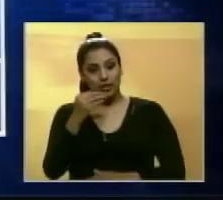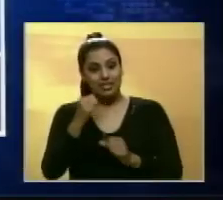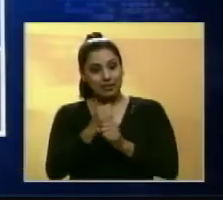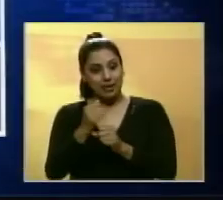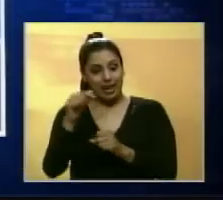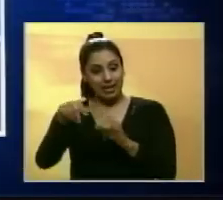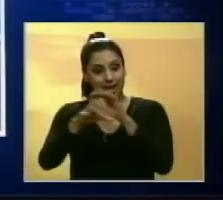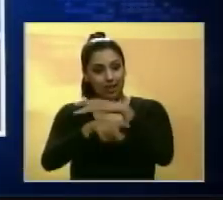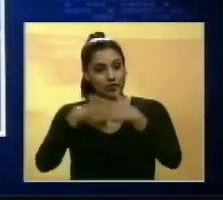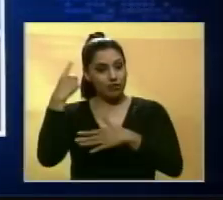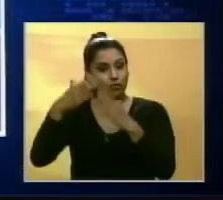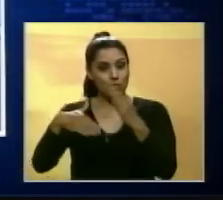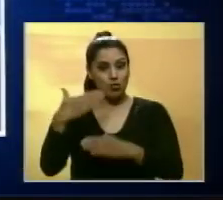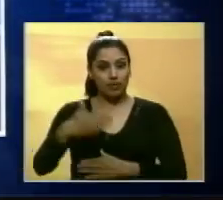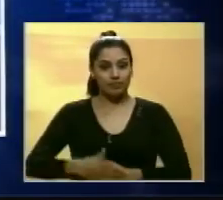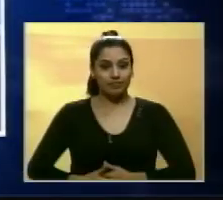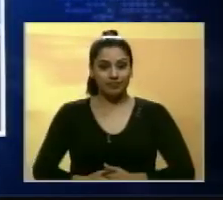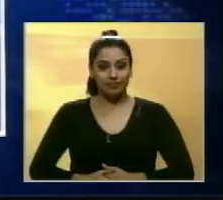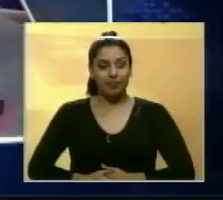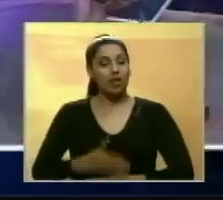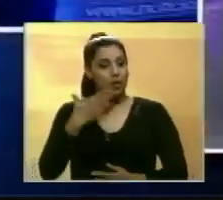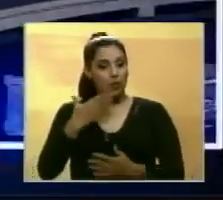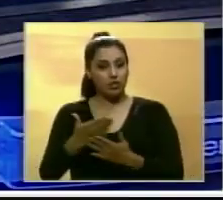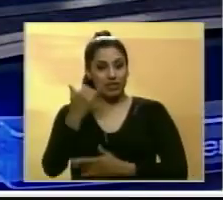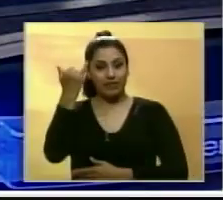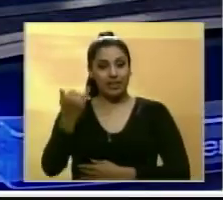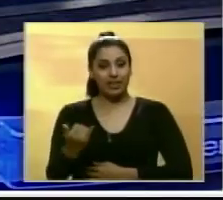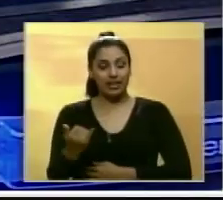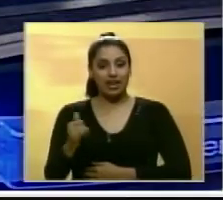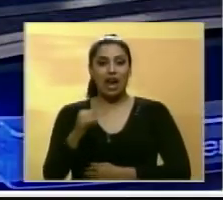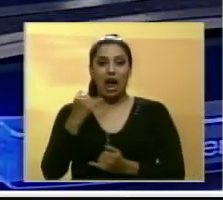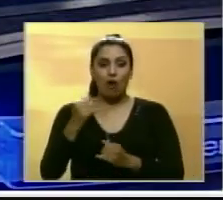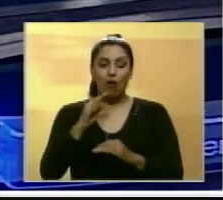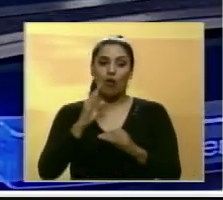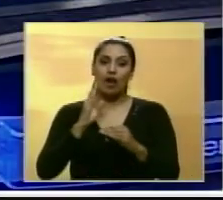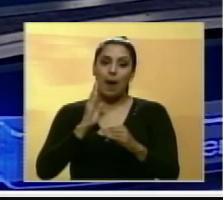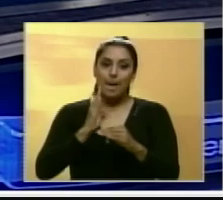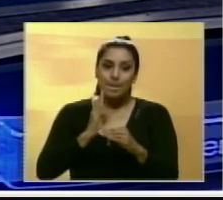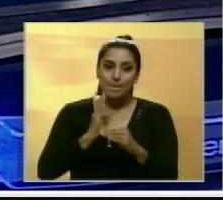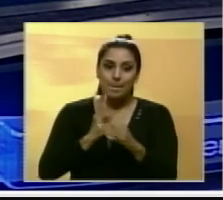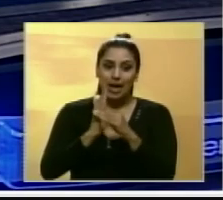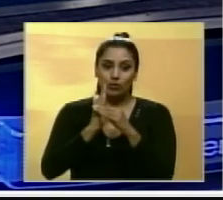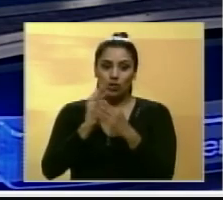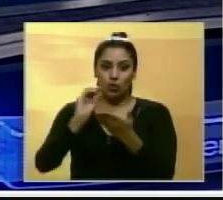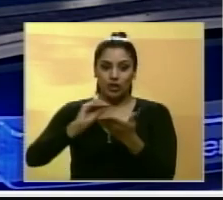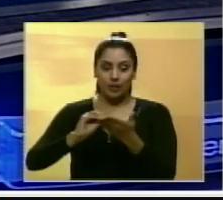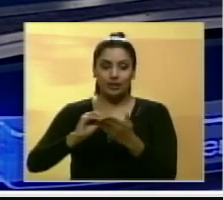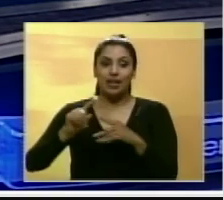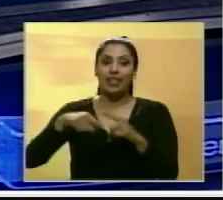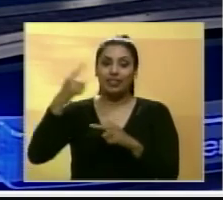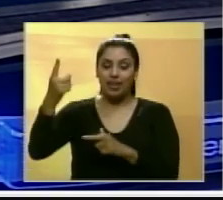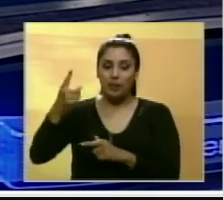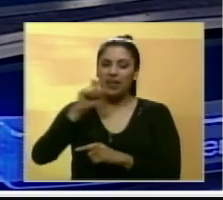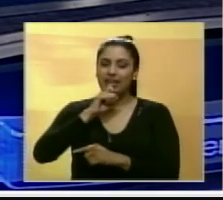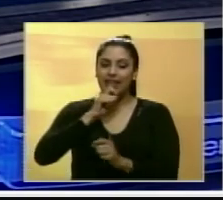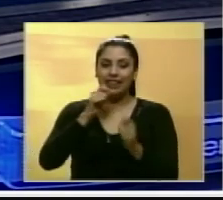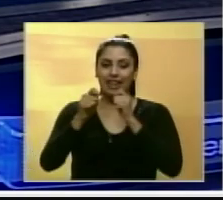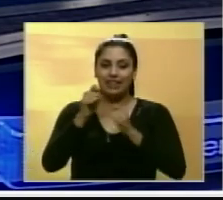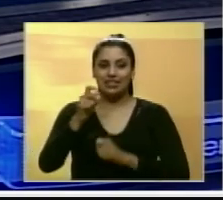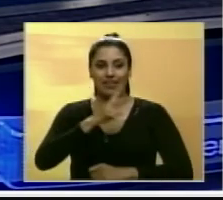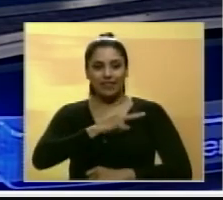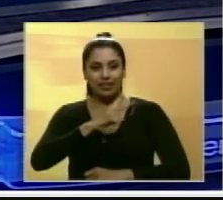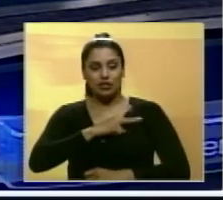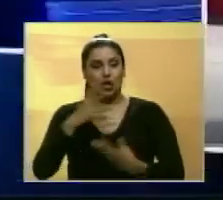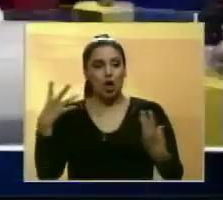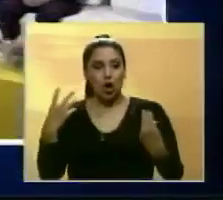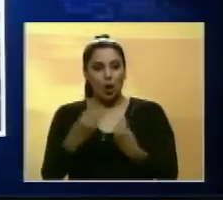los espero esta noche aquí en Estrenos y Estrellas. Muchísimas gracias, Federica. Amigos, vamos entonces a una nueva pausa. Así es, al regreso en Entrevista a